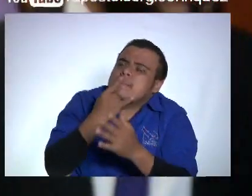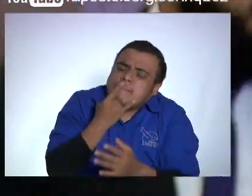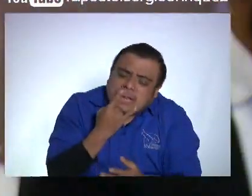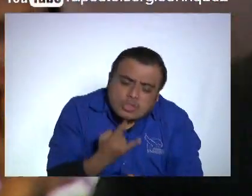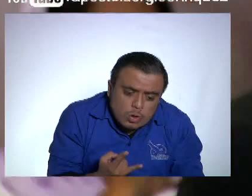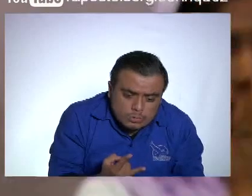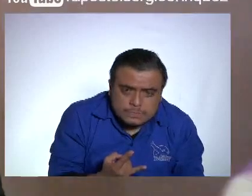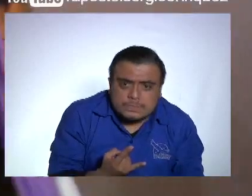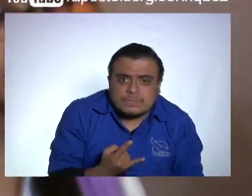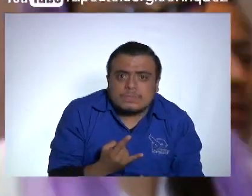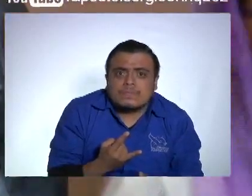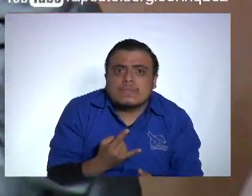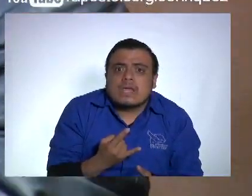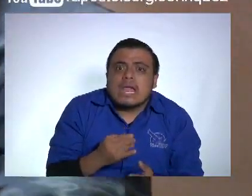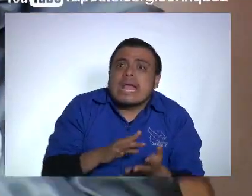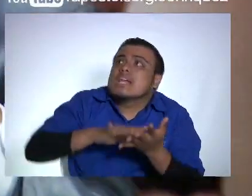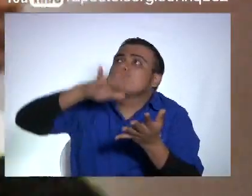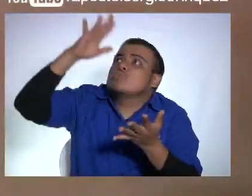Manifiesta tu gloria.